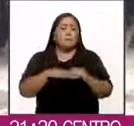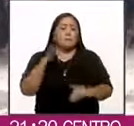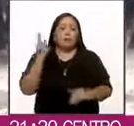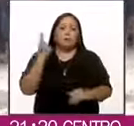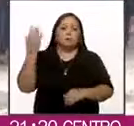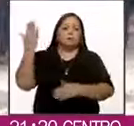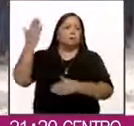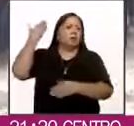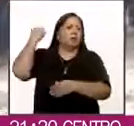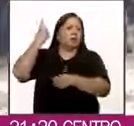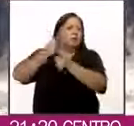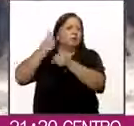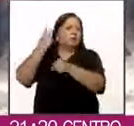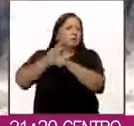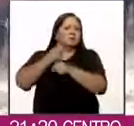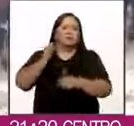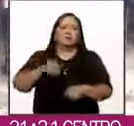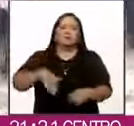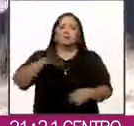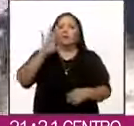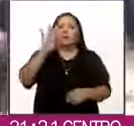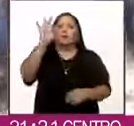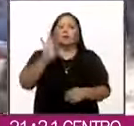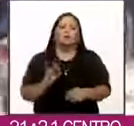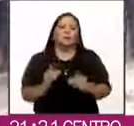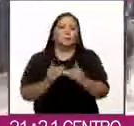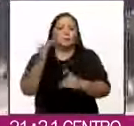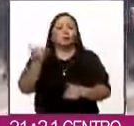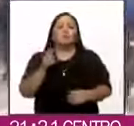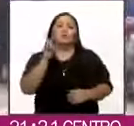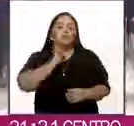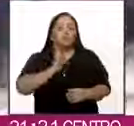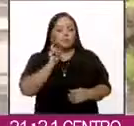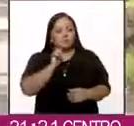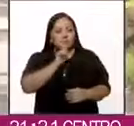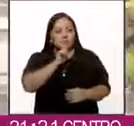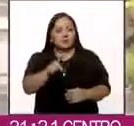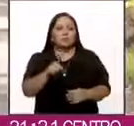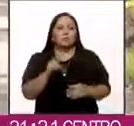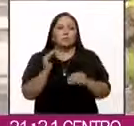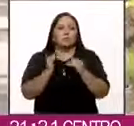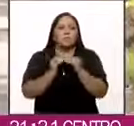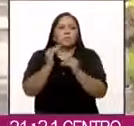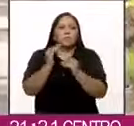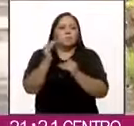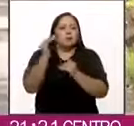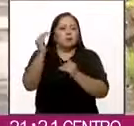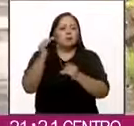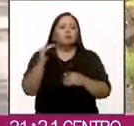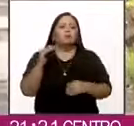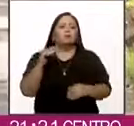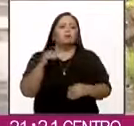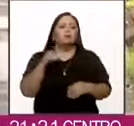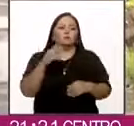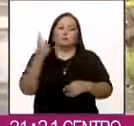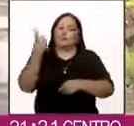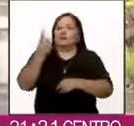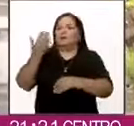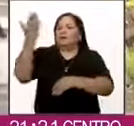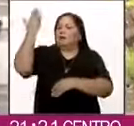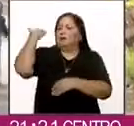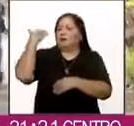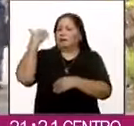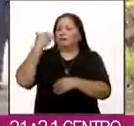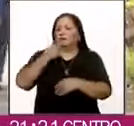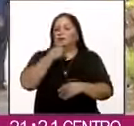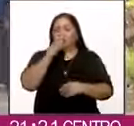que en años pasados, de arriba del 40%, y las mujeres también han aumentado su peso con respecto de años